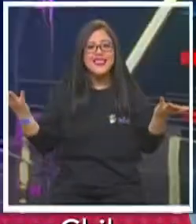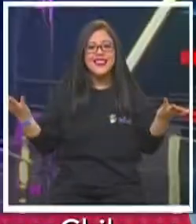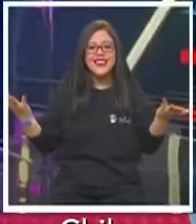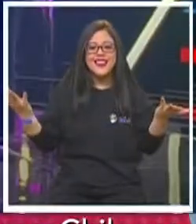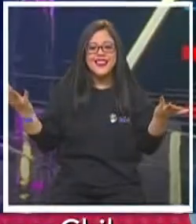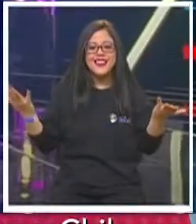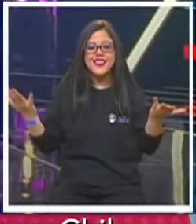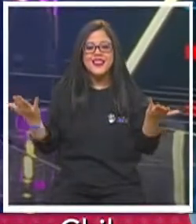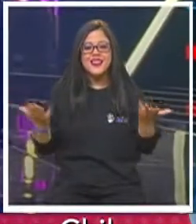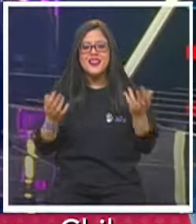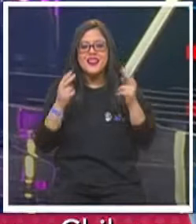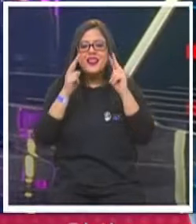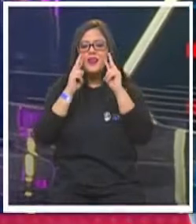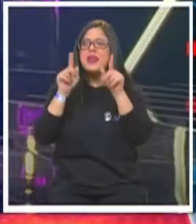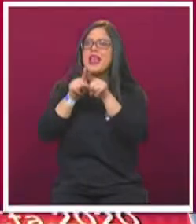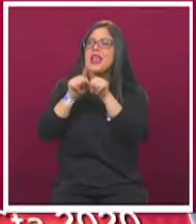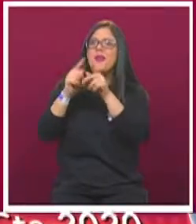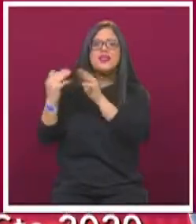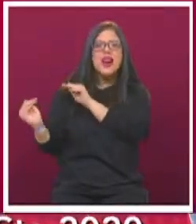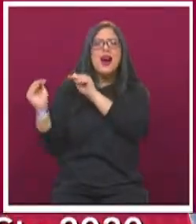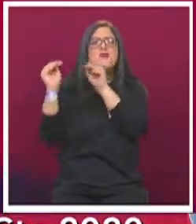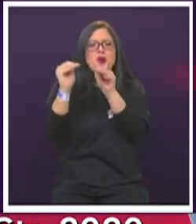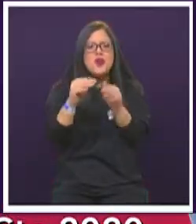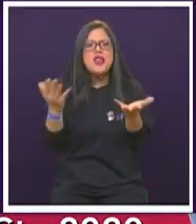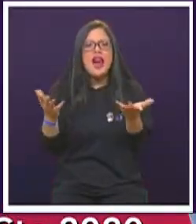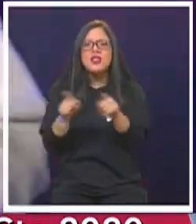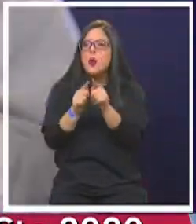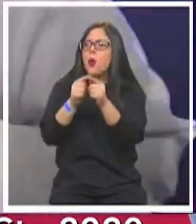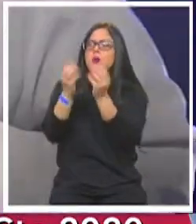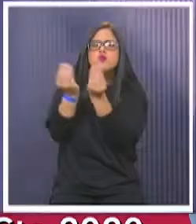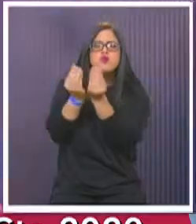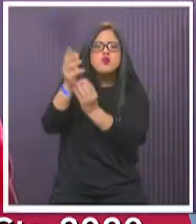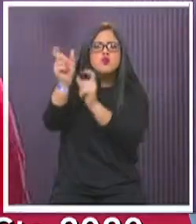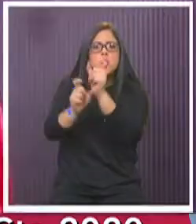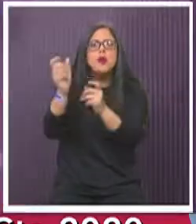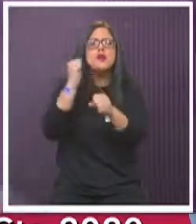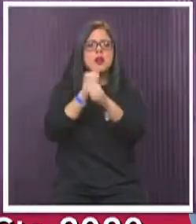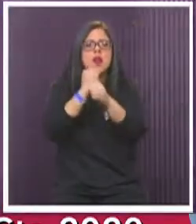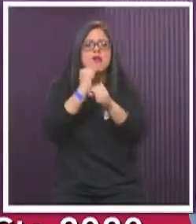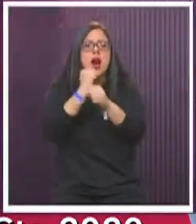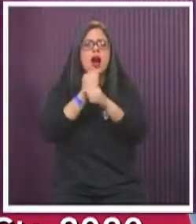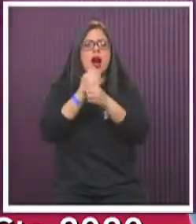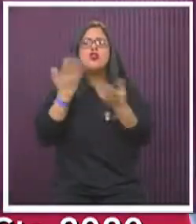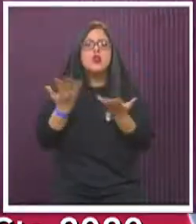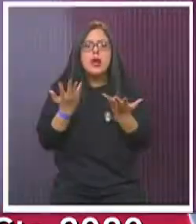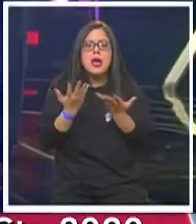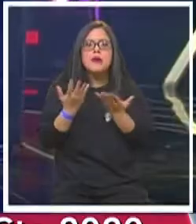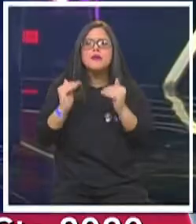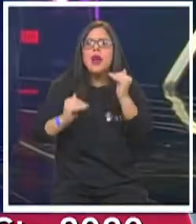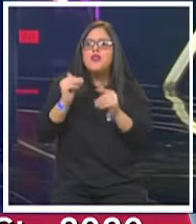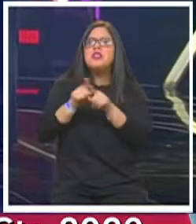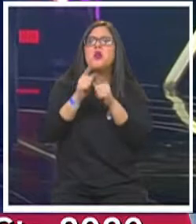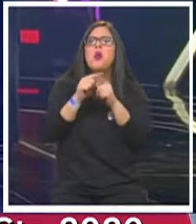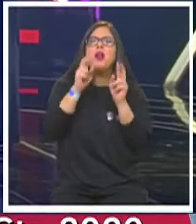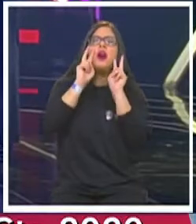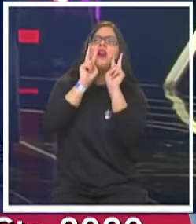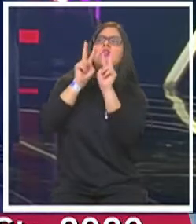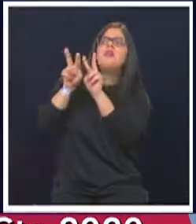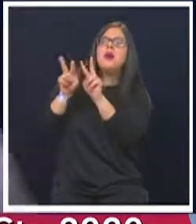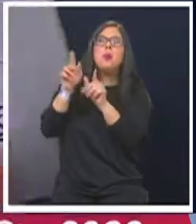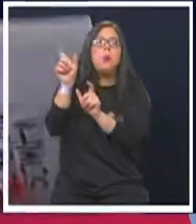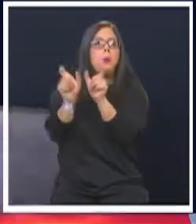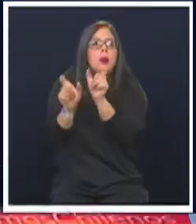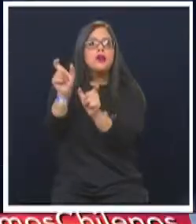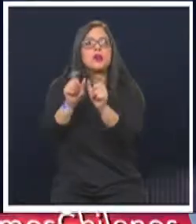Todo el video que estaba apoyando esta presentación era por personas que han trabajado en la primera línea, esas personas a veces que se nos vuelven invisibles, que hacen el